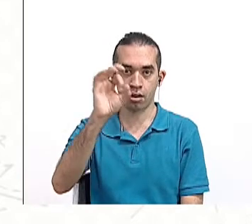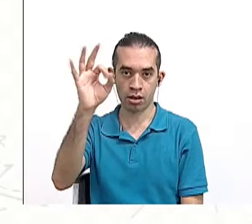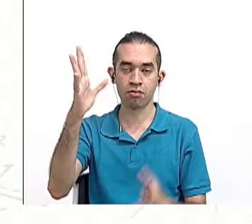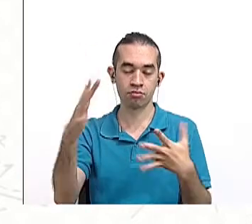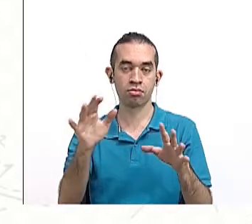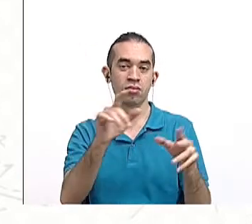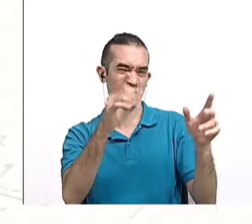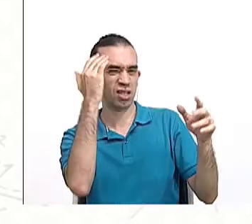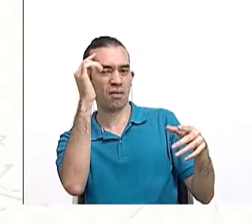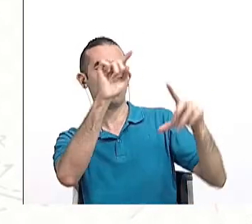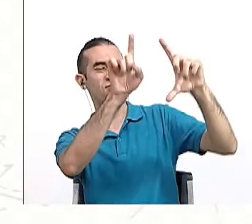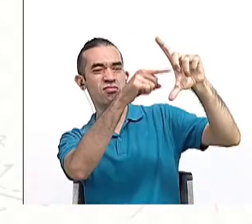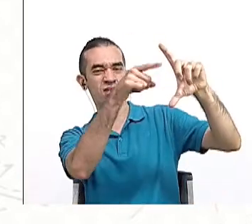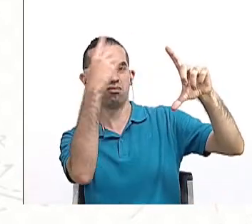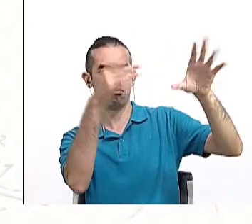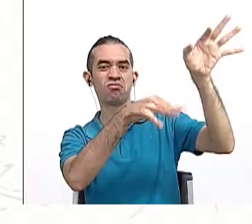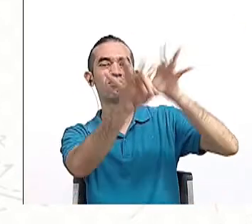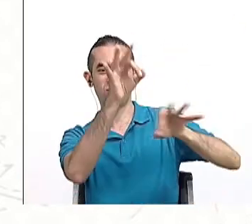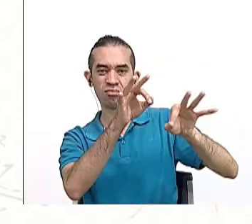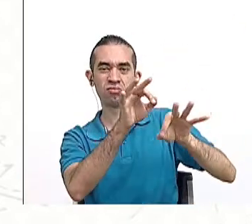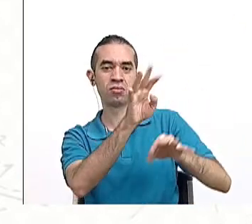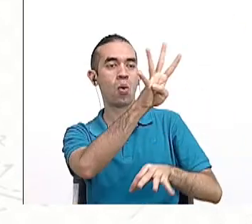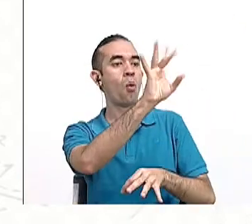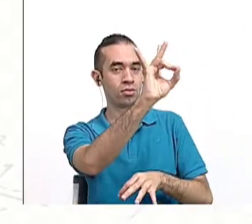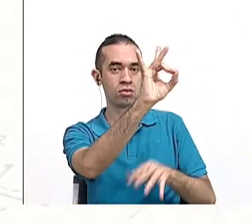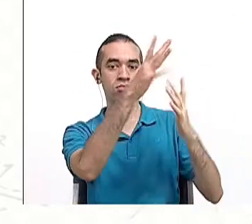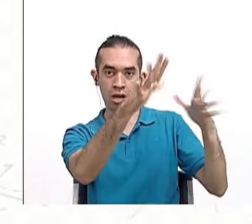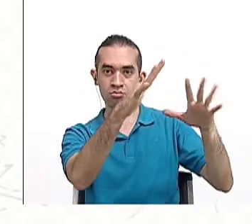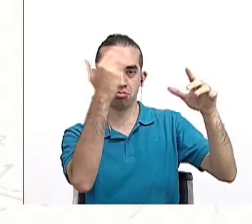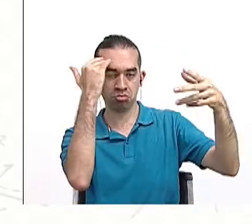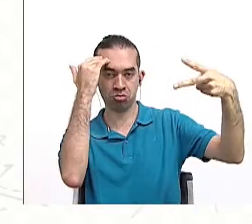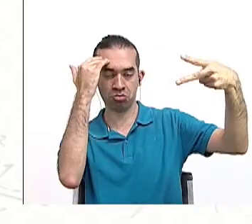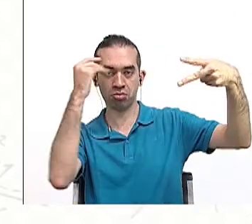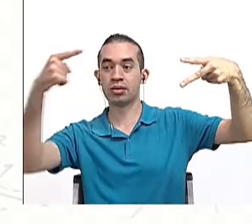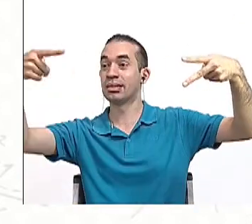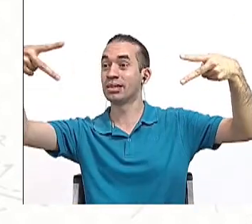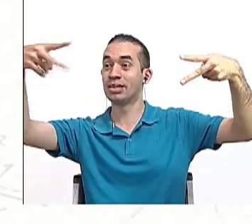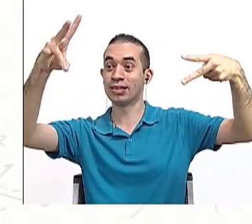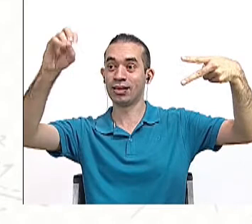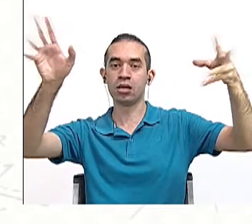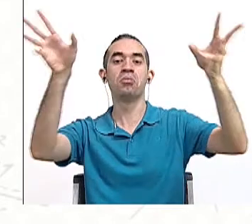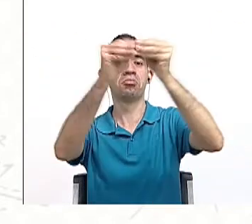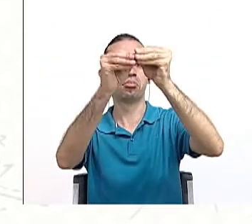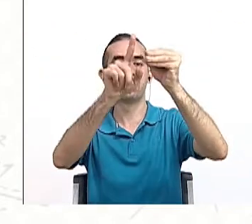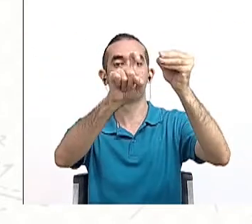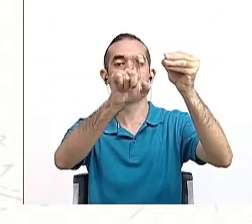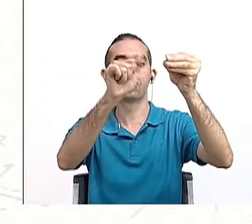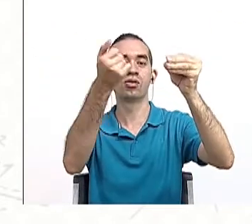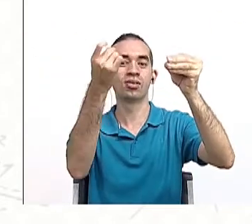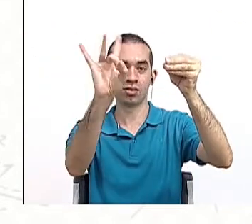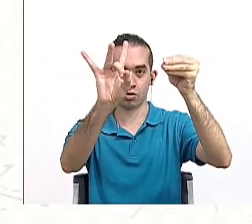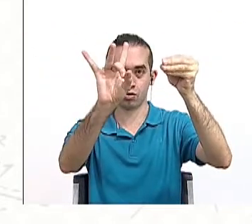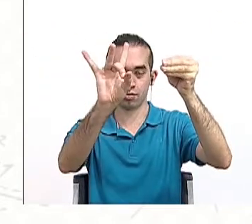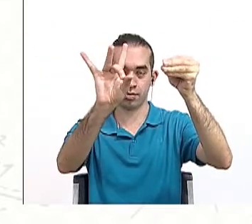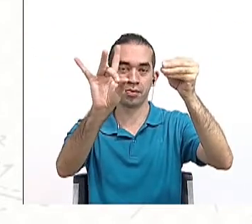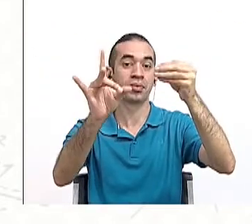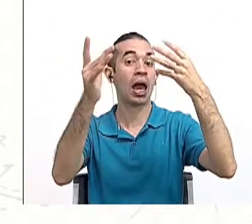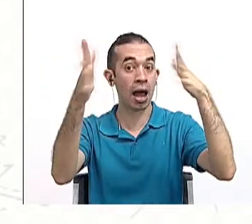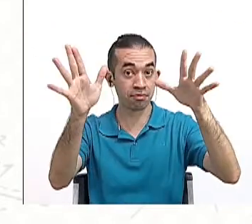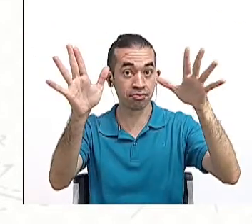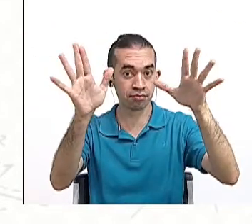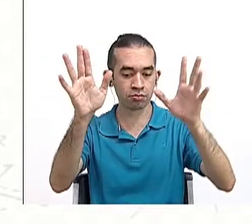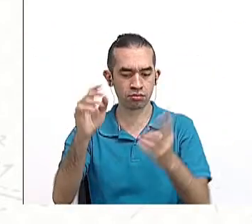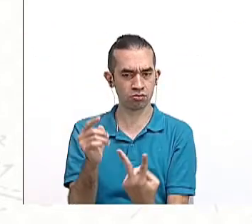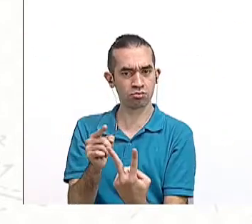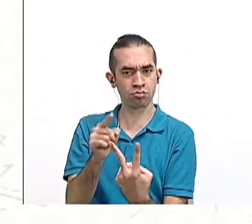entonces sumamos lo que ya tenemos 48 más 70 me da 118 entonces el